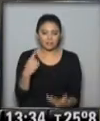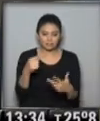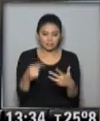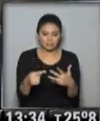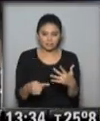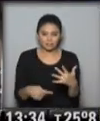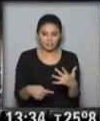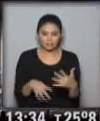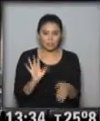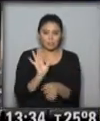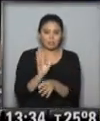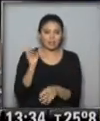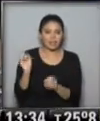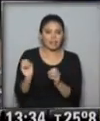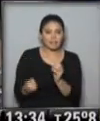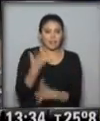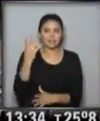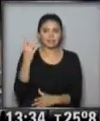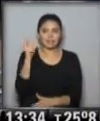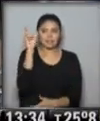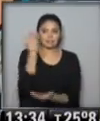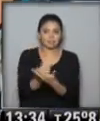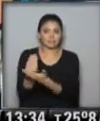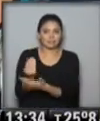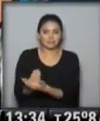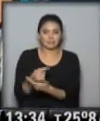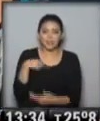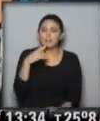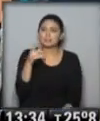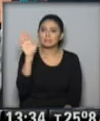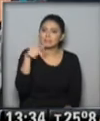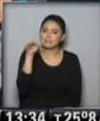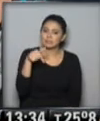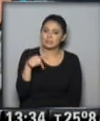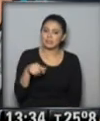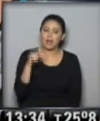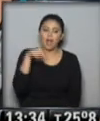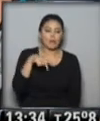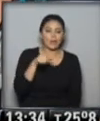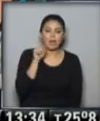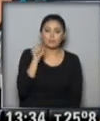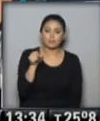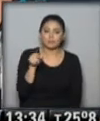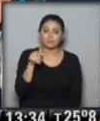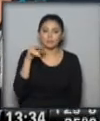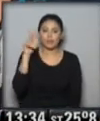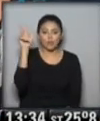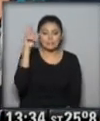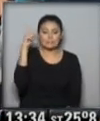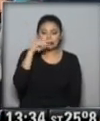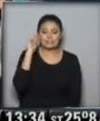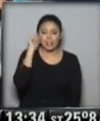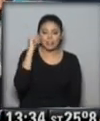sacan de la galera a napolitano y luego hay una crisis siga usted con sus 87 años y